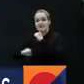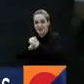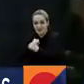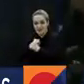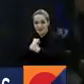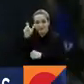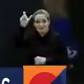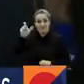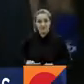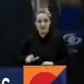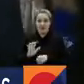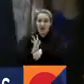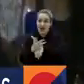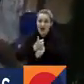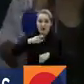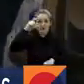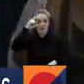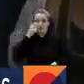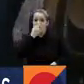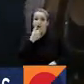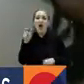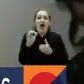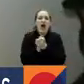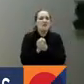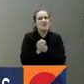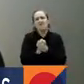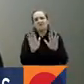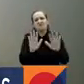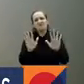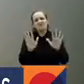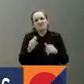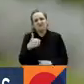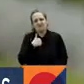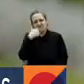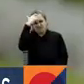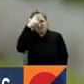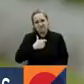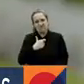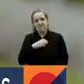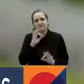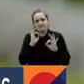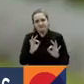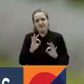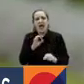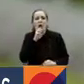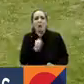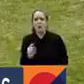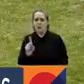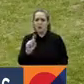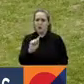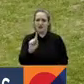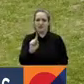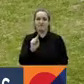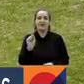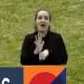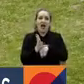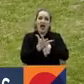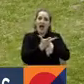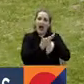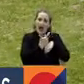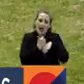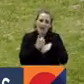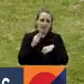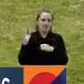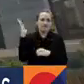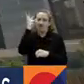de Colombia sigue sin tener amigos y prefiere que lo llamen Fer a que le digan abuelo. Sus obras, como su firma, trascienden en el tiempo